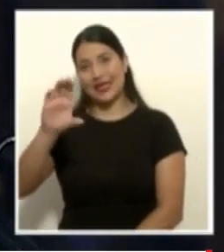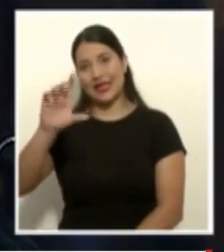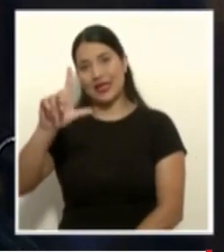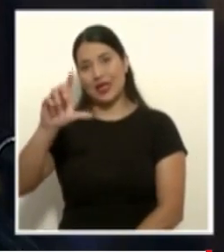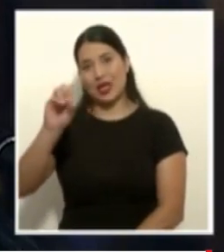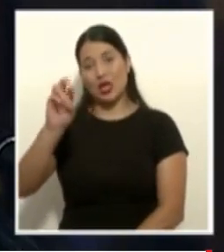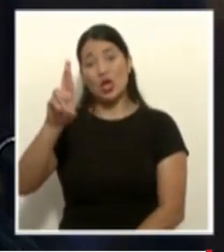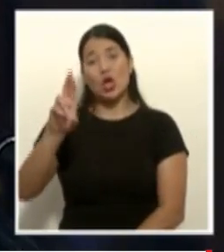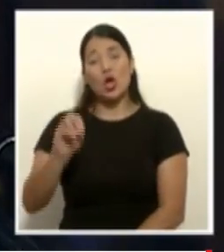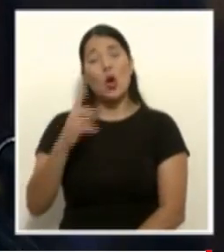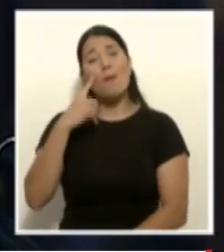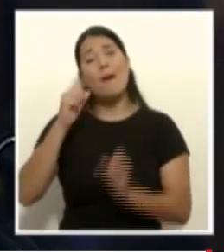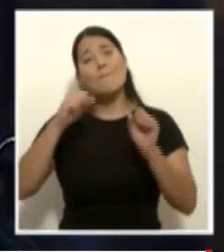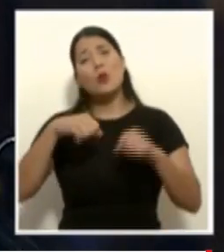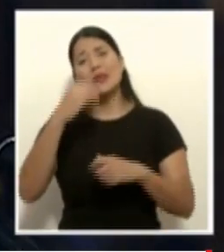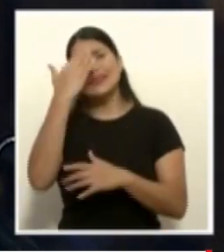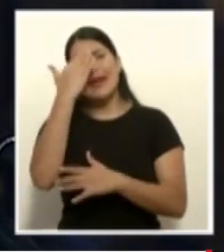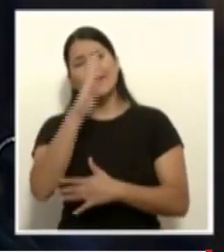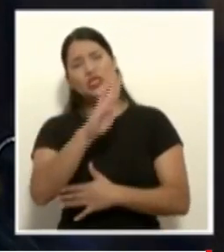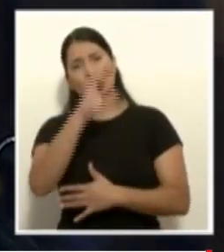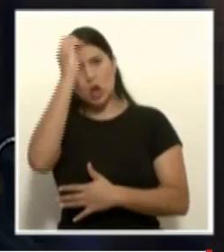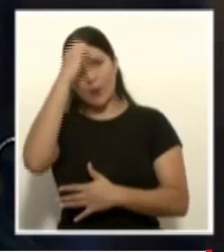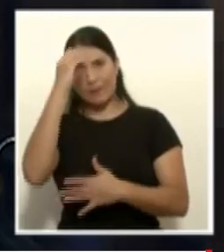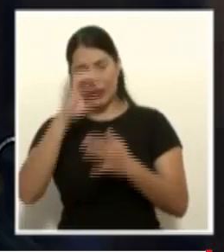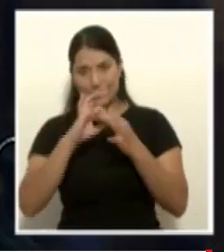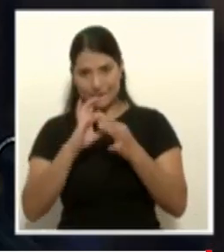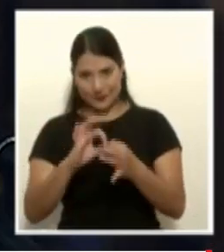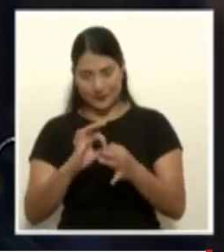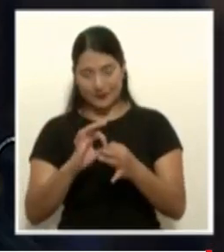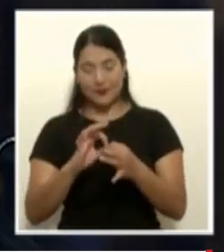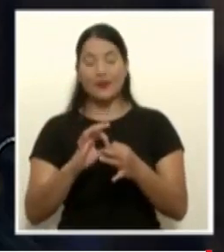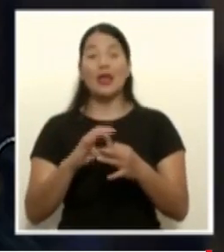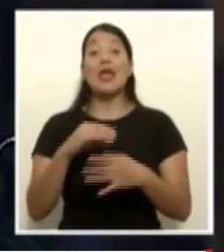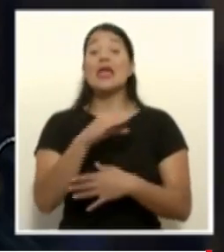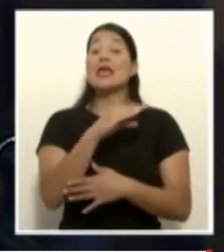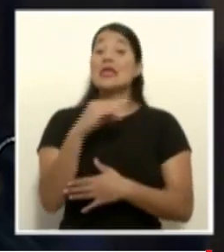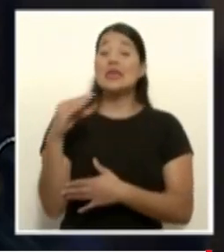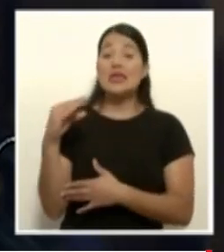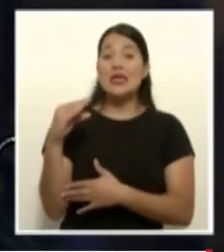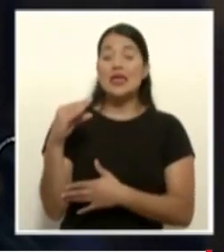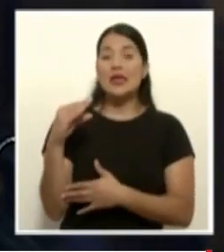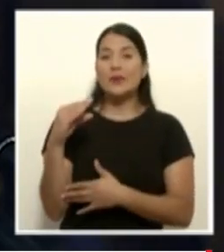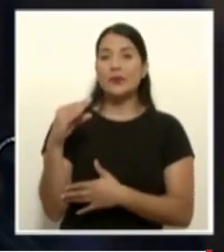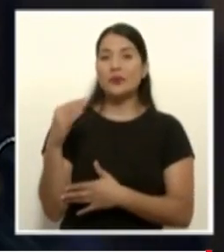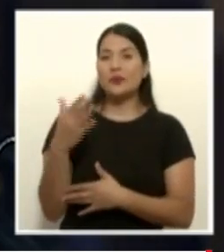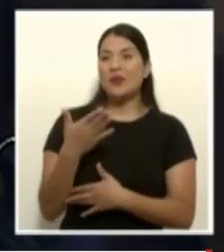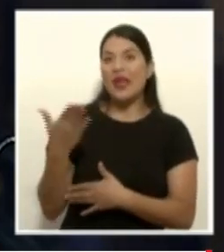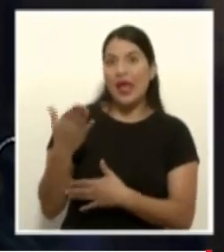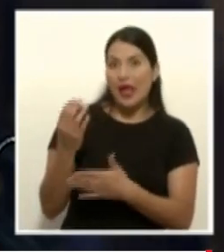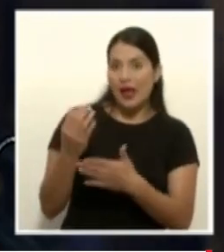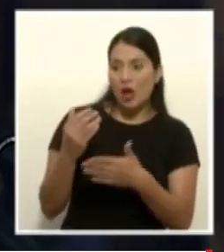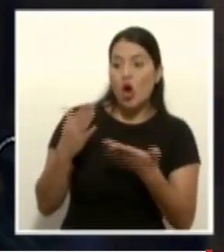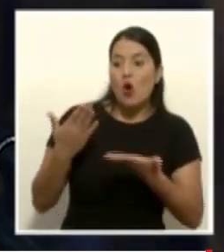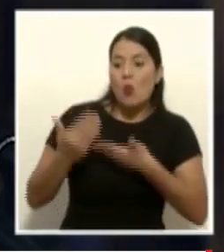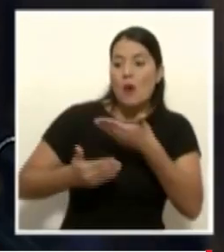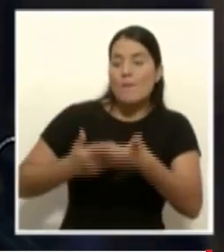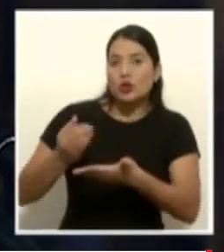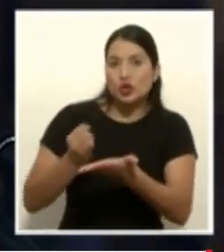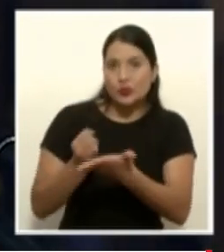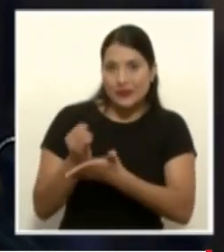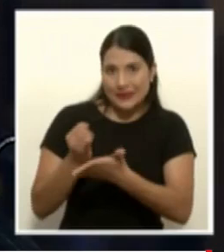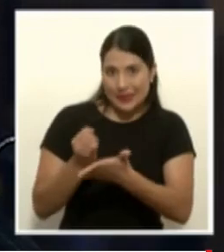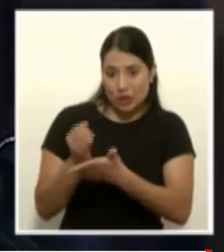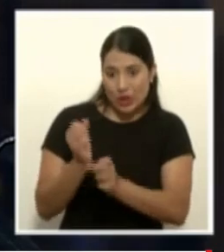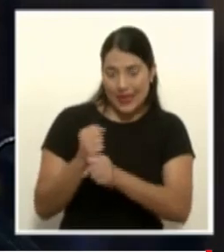usted al respecto y qué conclusiones iniciales ha llegado la investigación interna en la